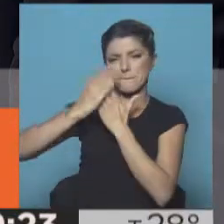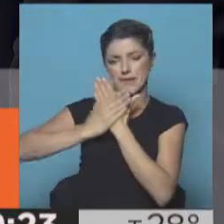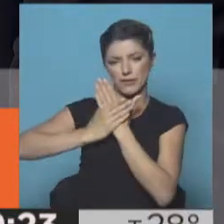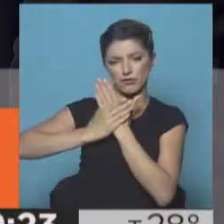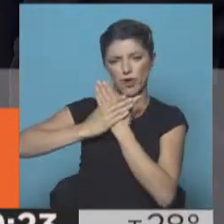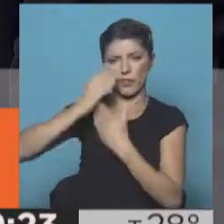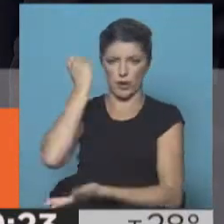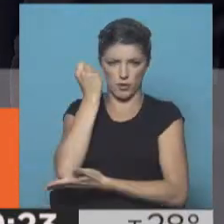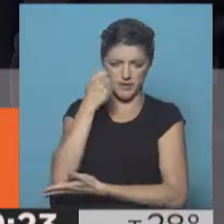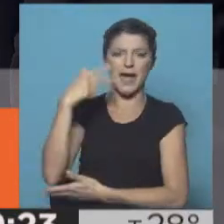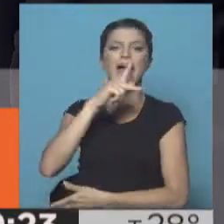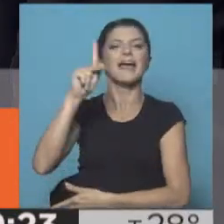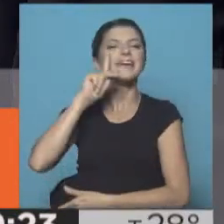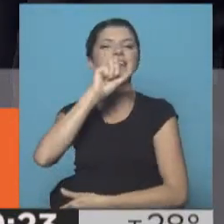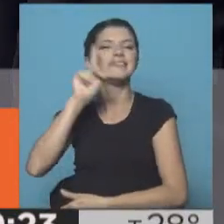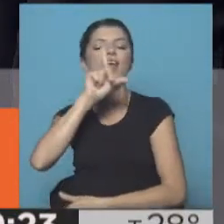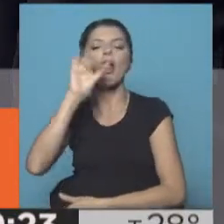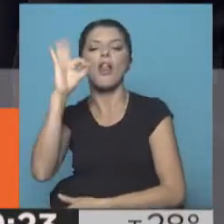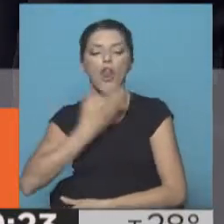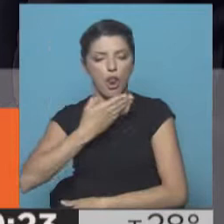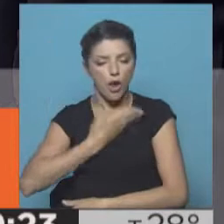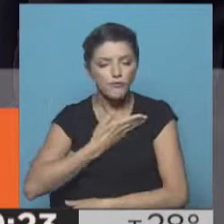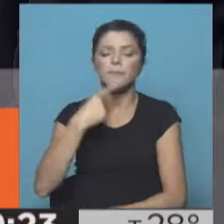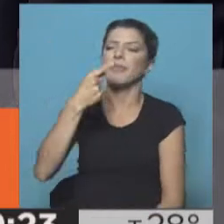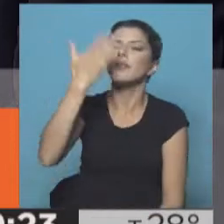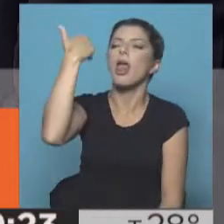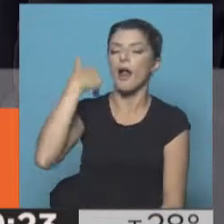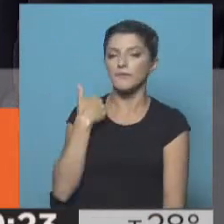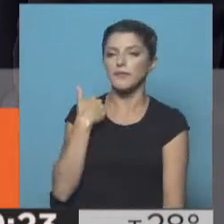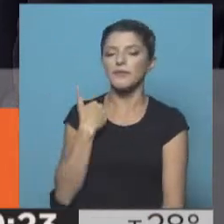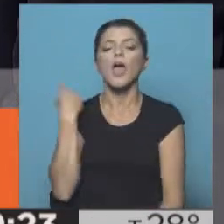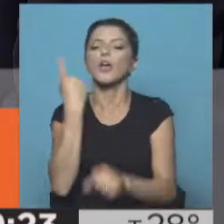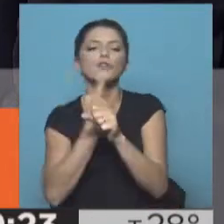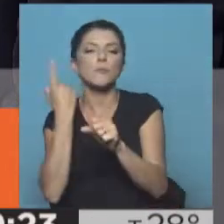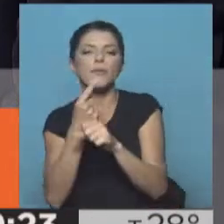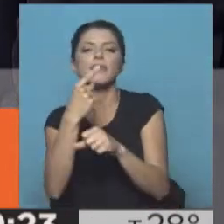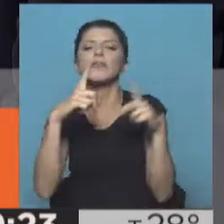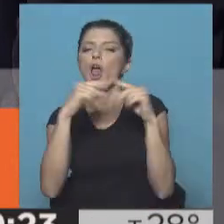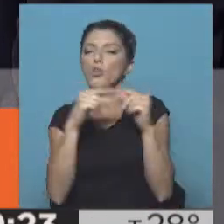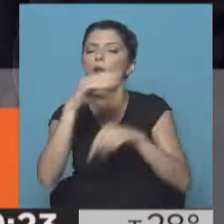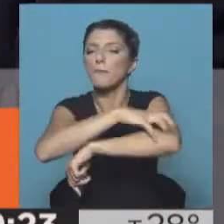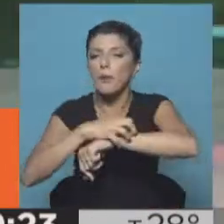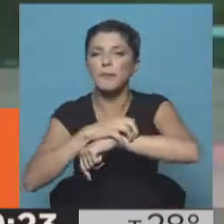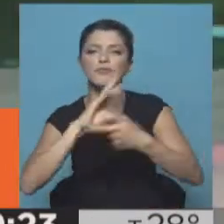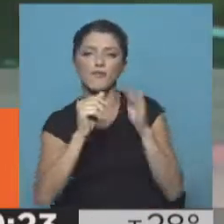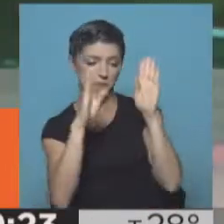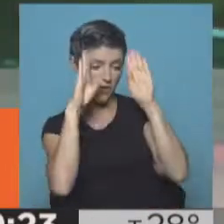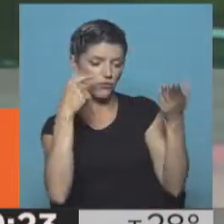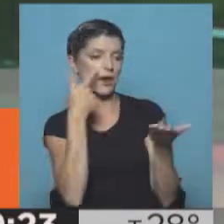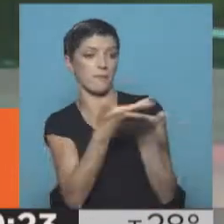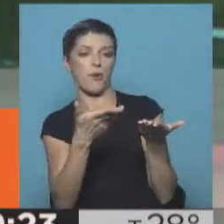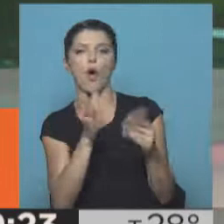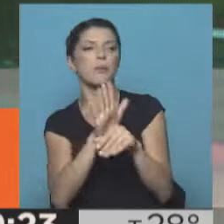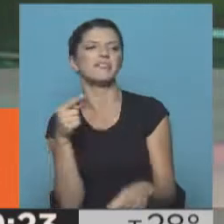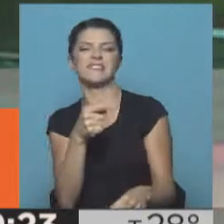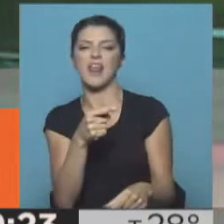no tenía sentido difundir el número de pobres era porque estigmatizaba a este sector de la población. ¿Usted cree que es así? No, para nada. Claramente la Argentina